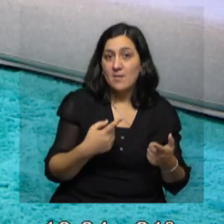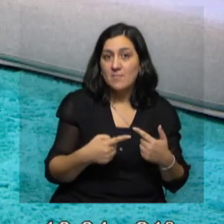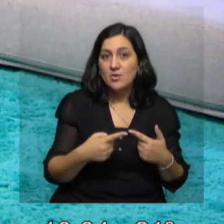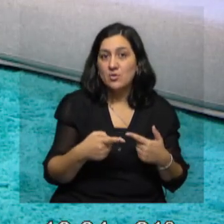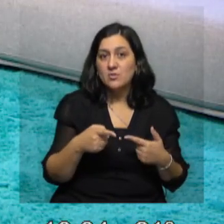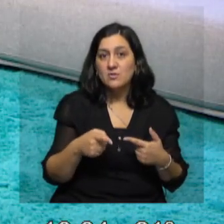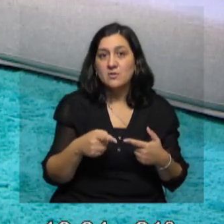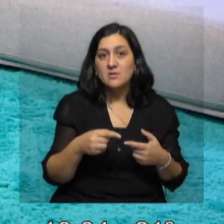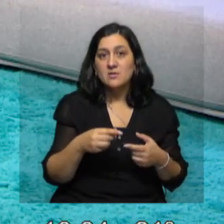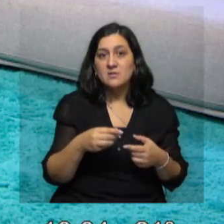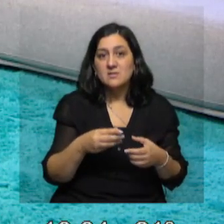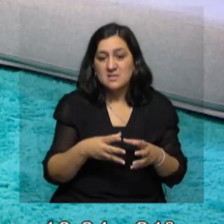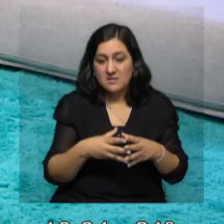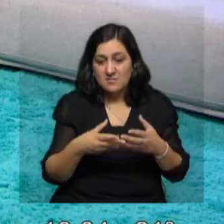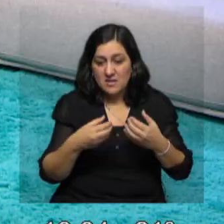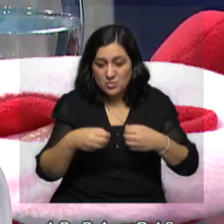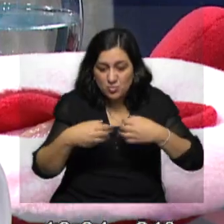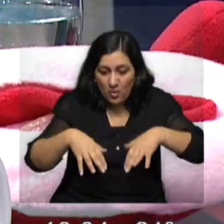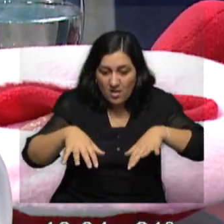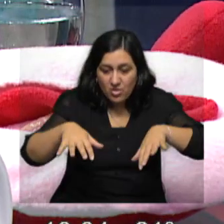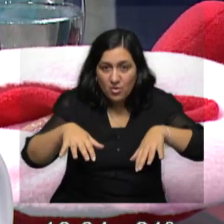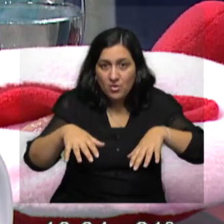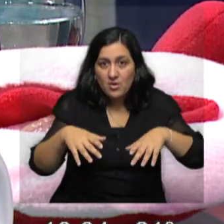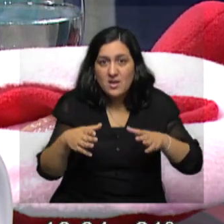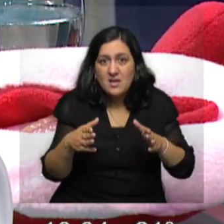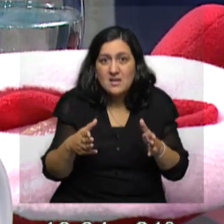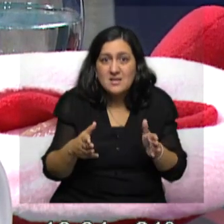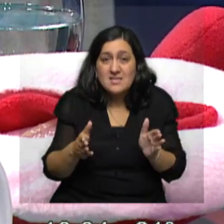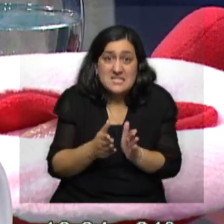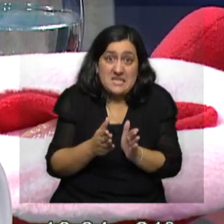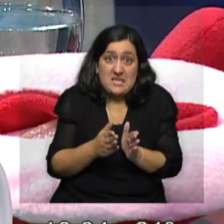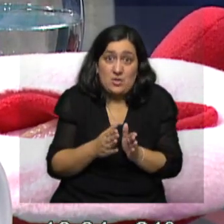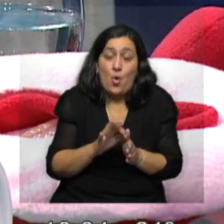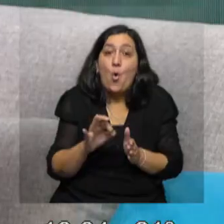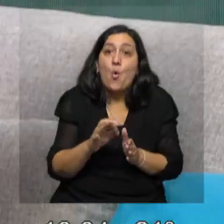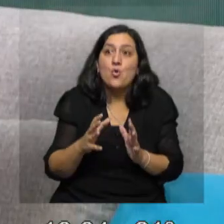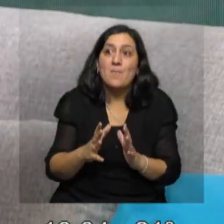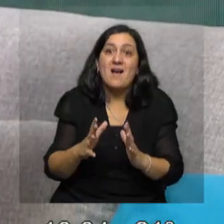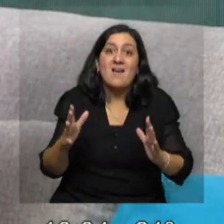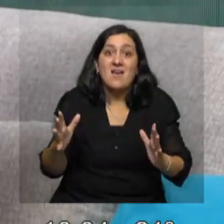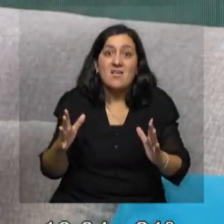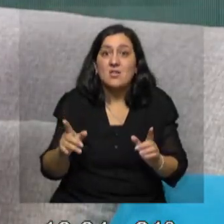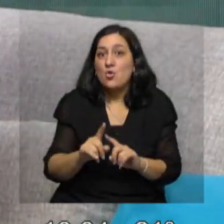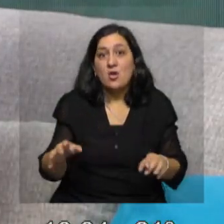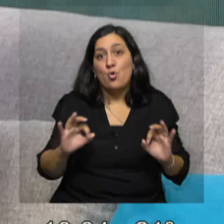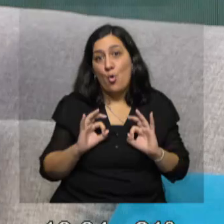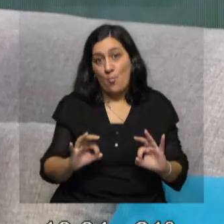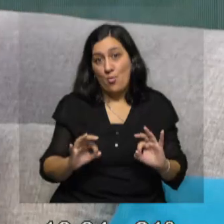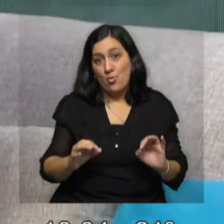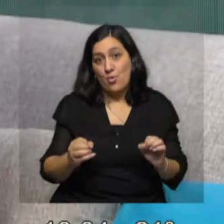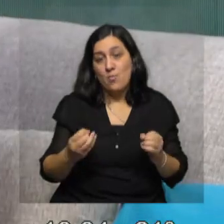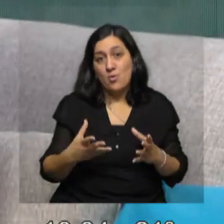así, ¿qué significa? Que te queda me chico. Queda chico, ¿está? O si me puse uno que es más grande y bueno, me va a quedar incómodo porque cuando